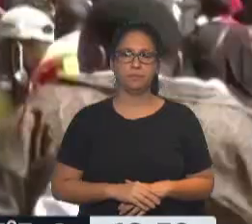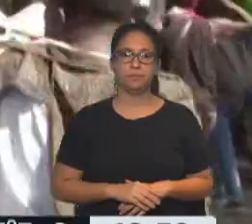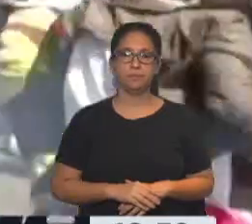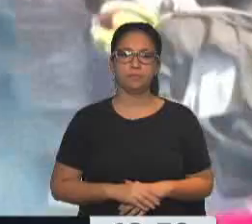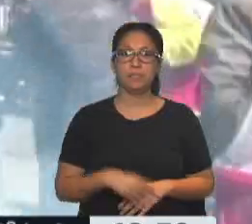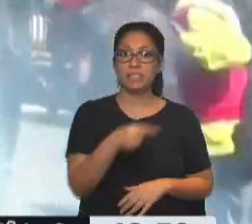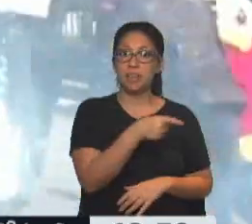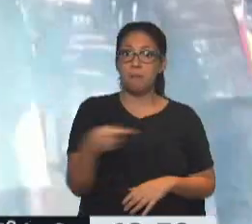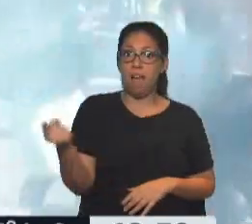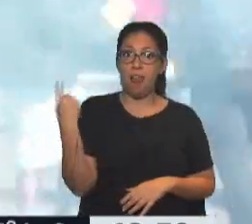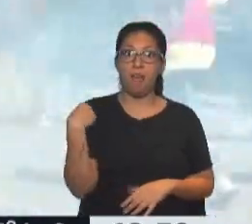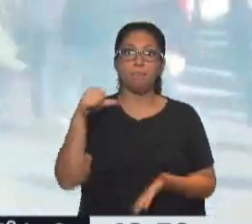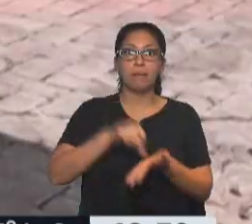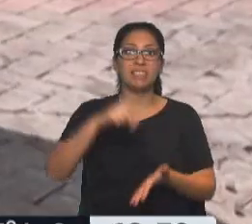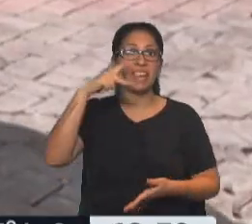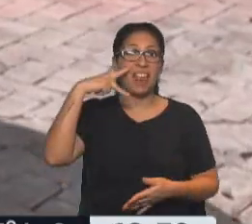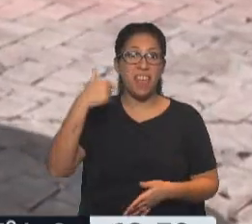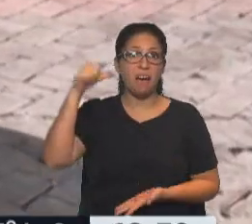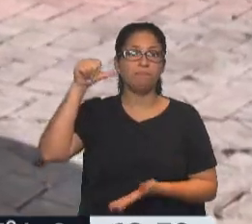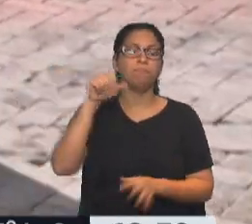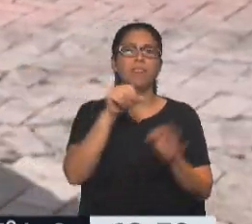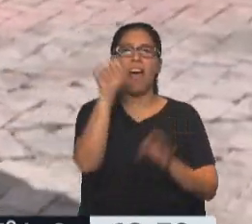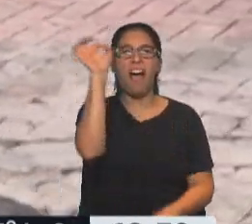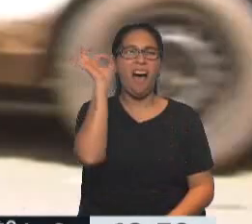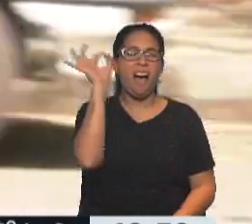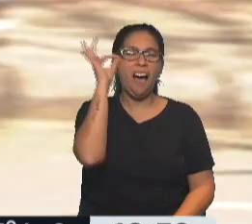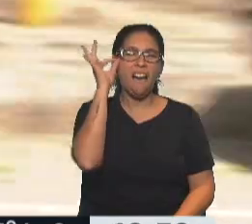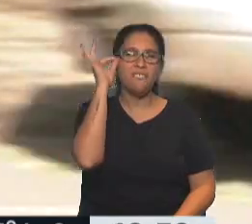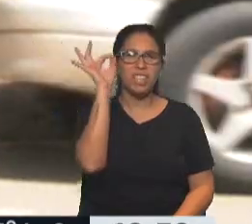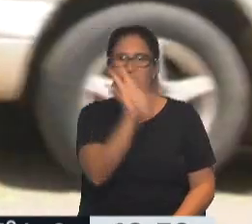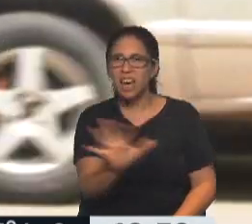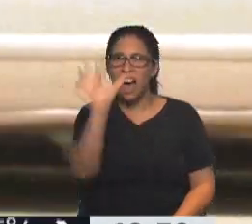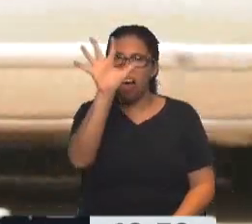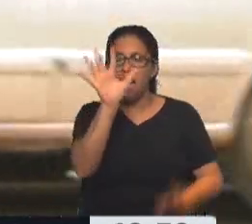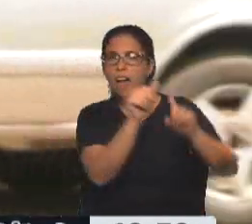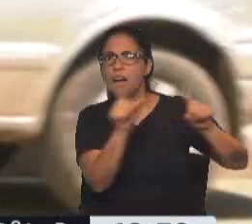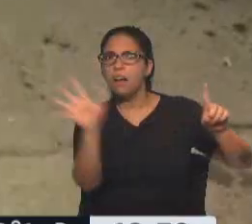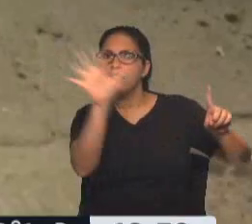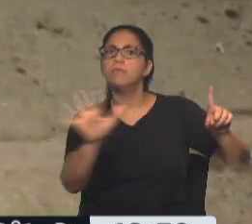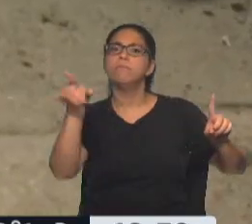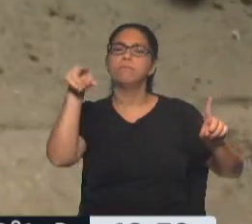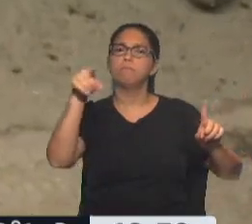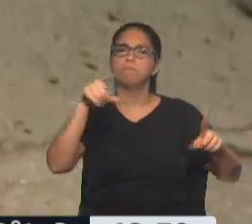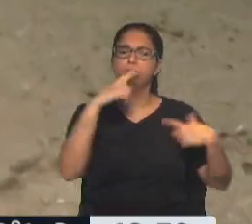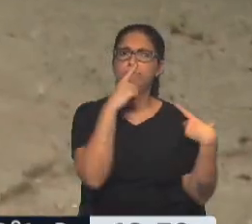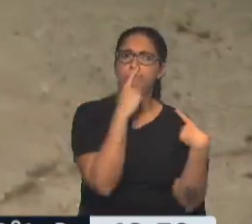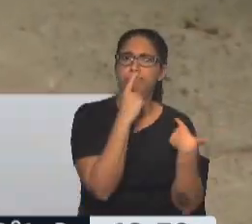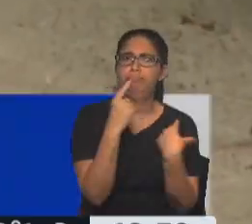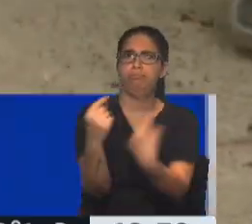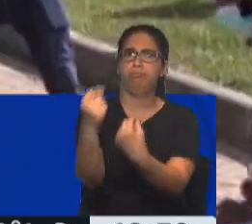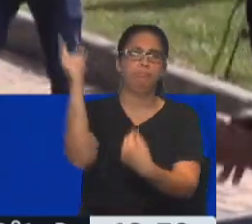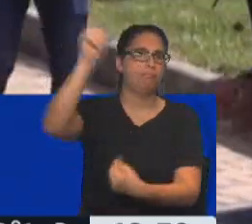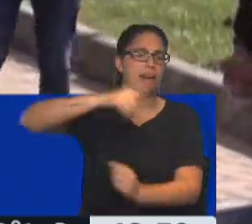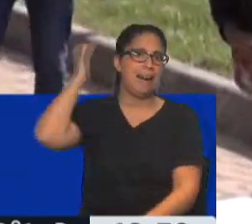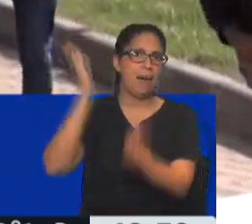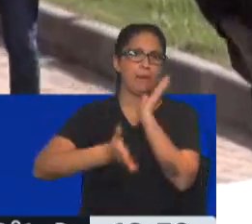Esta semana, Kenia, una república ubicada en el este de África, captó los ojos del mundo por la brutal represión a una protesta que intentó tomar el Parlamento